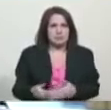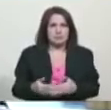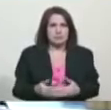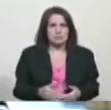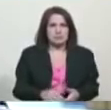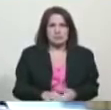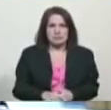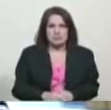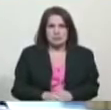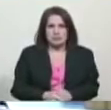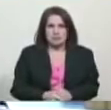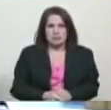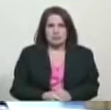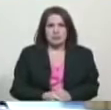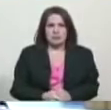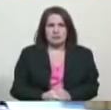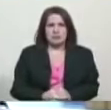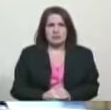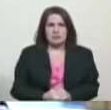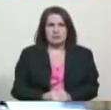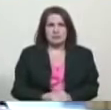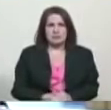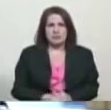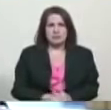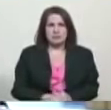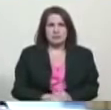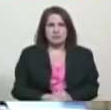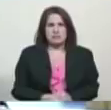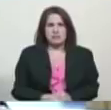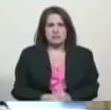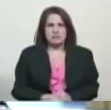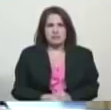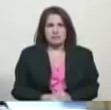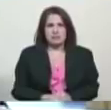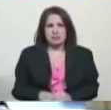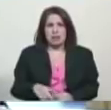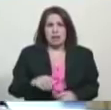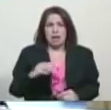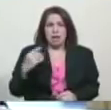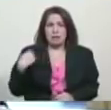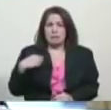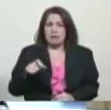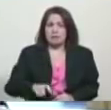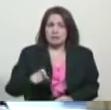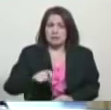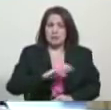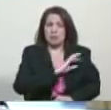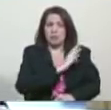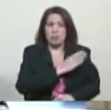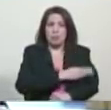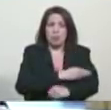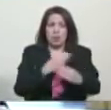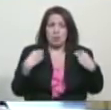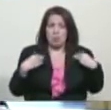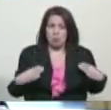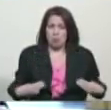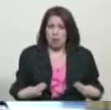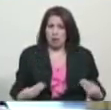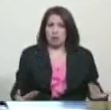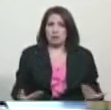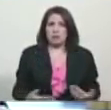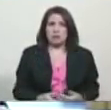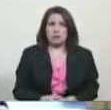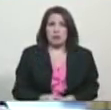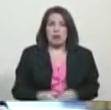No, eso no es así. Venezuela tiene un poder moral. Venezuela tiene una constitución y